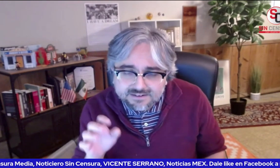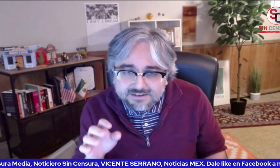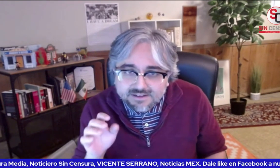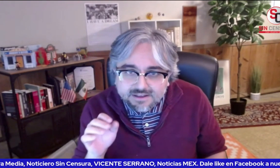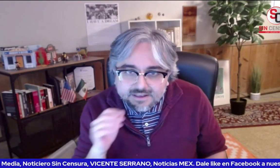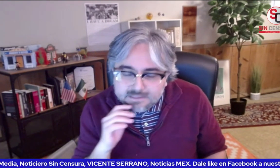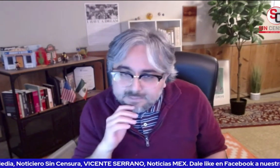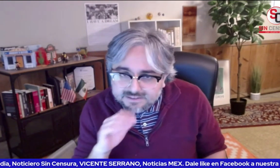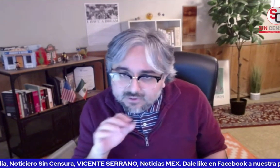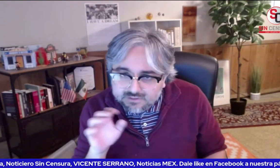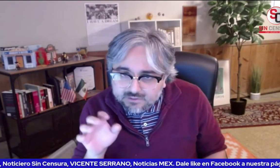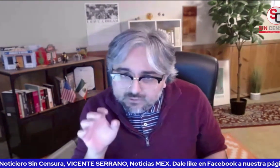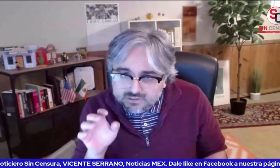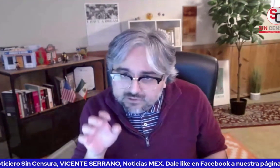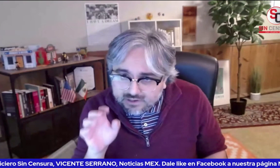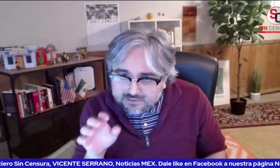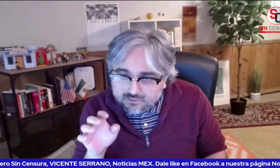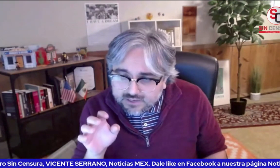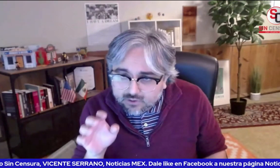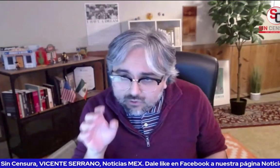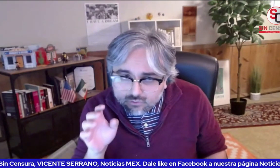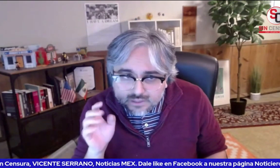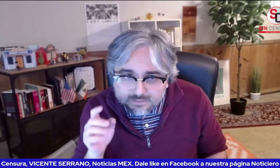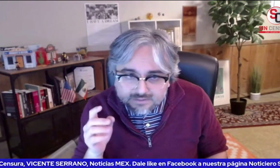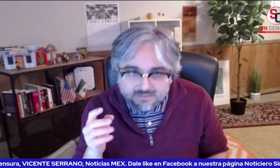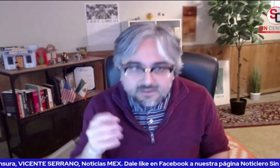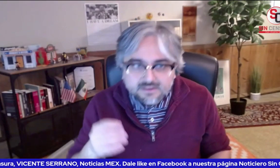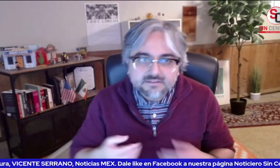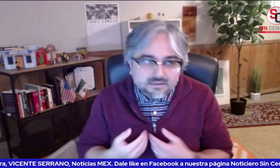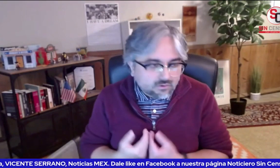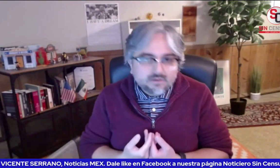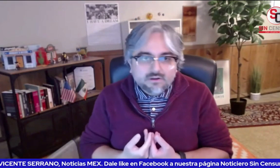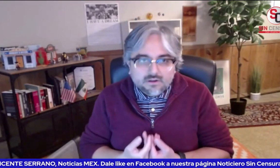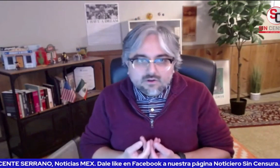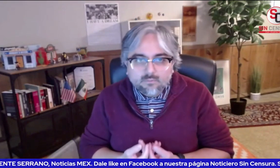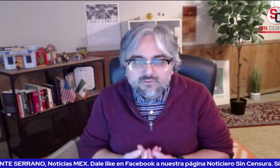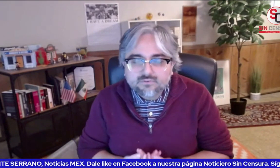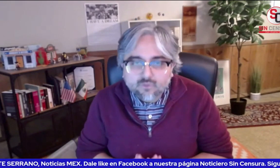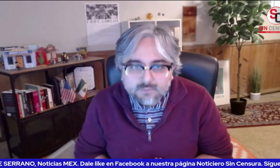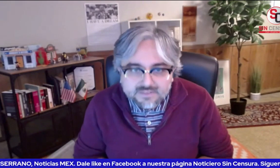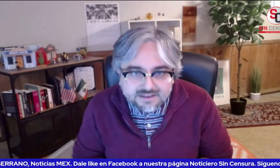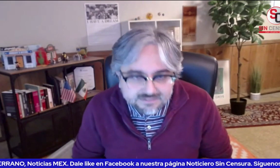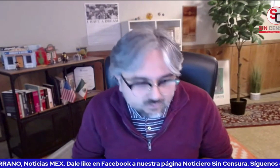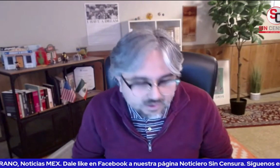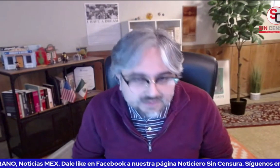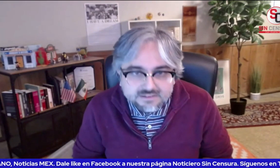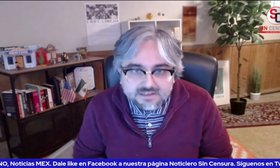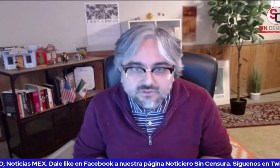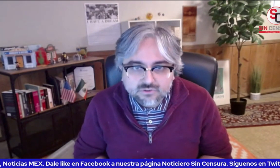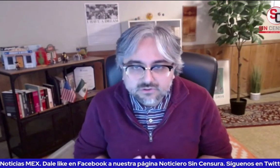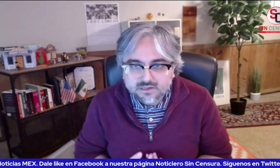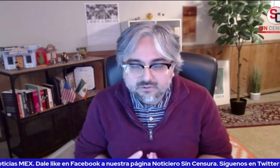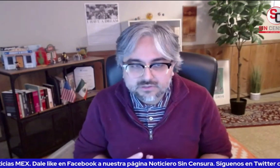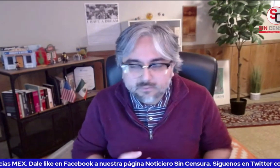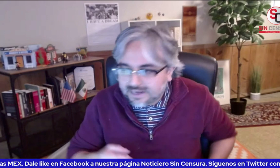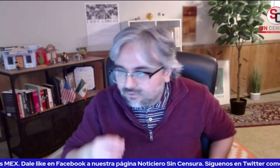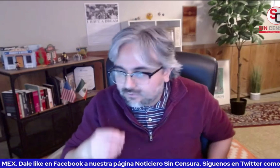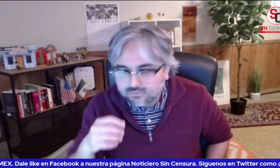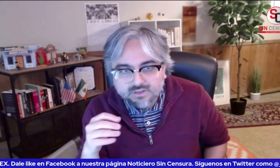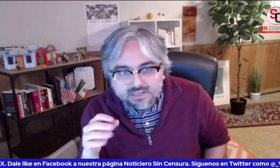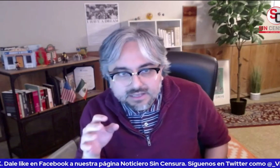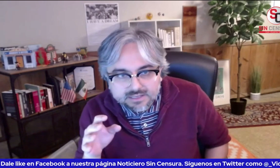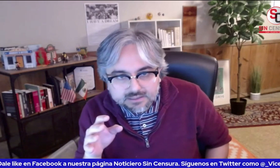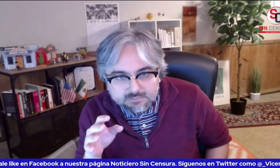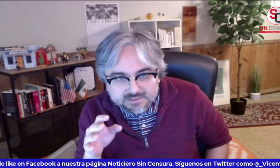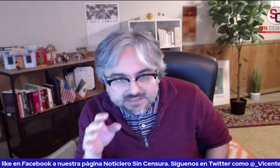es tener impartidores de justicia honestos e incorruptibles, sino cómo se forman en las escuelas de derecho a los